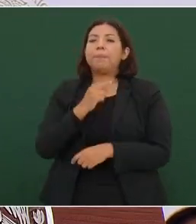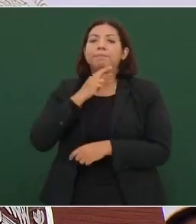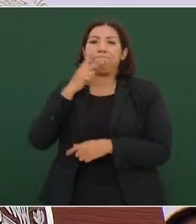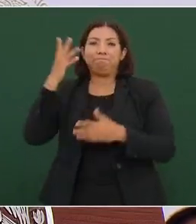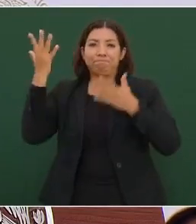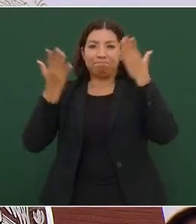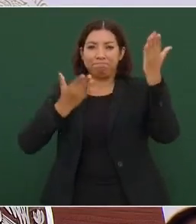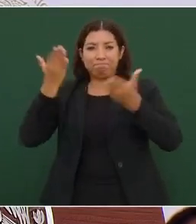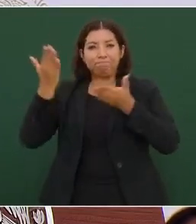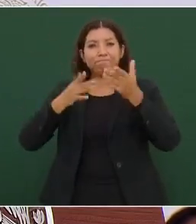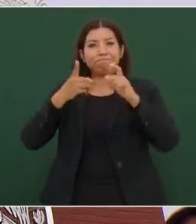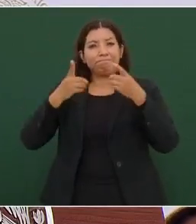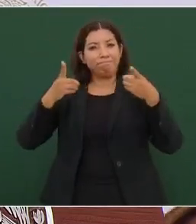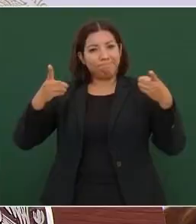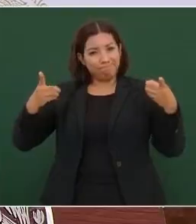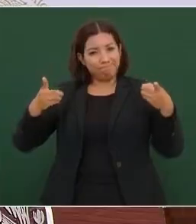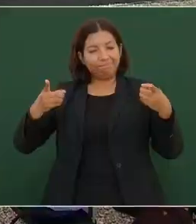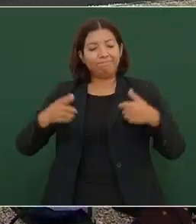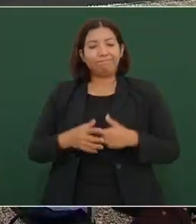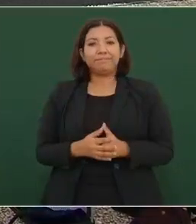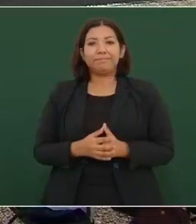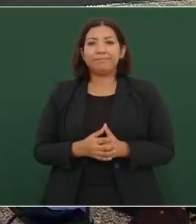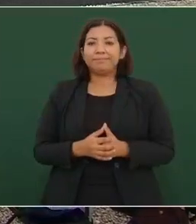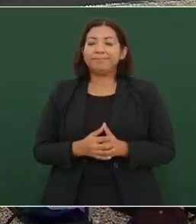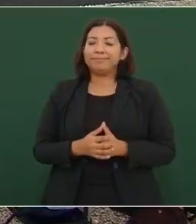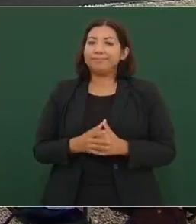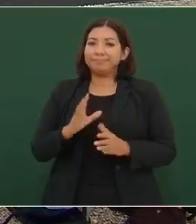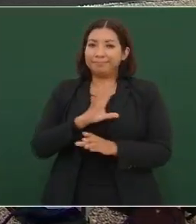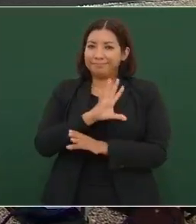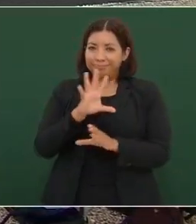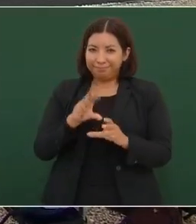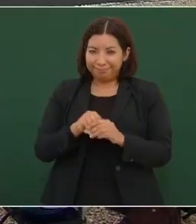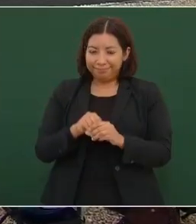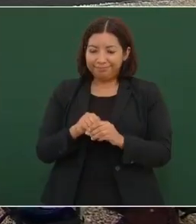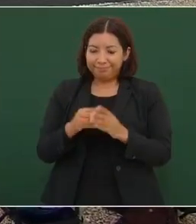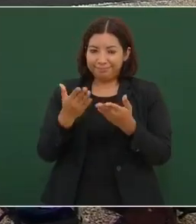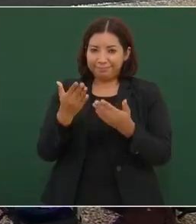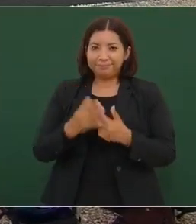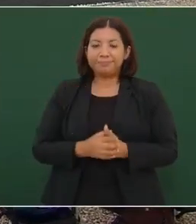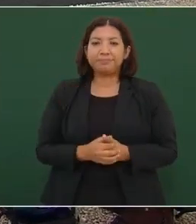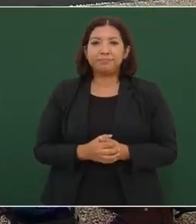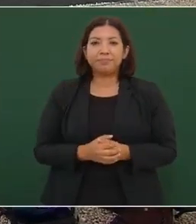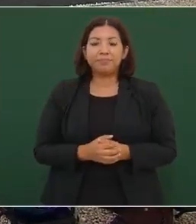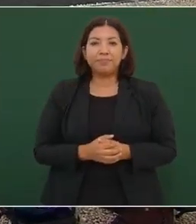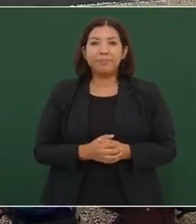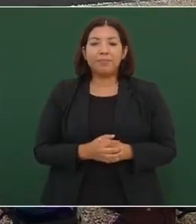desarrollando aquí en el estado e incrementándose. Es todo, señor presidente. Gracias.